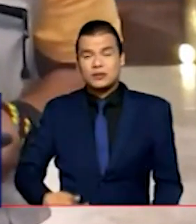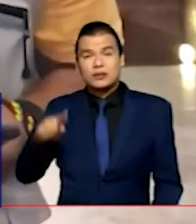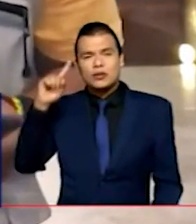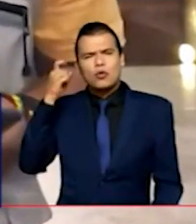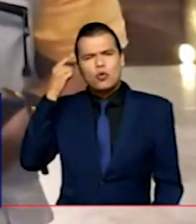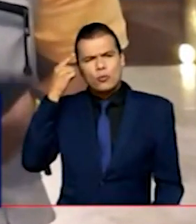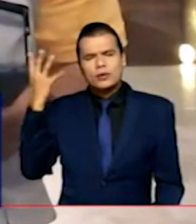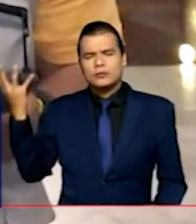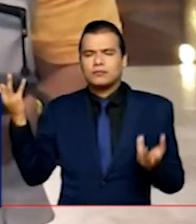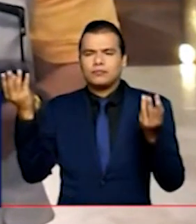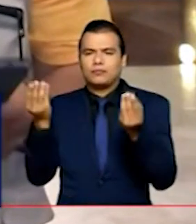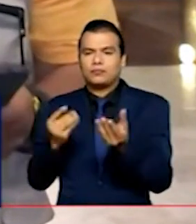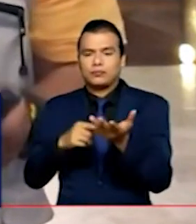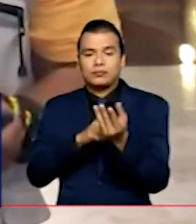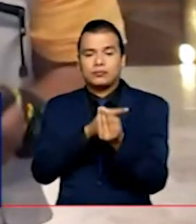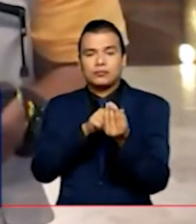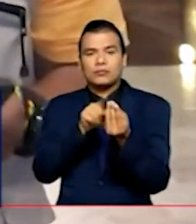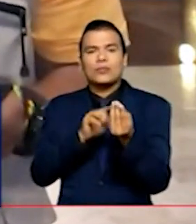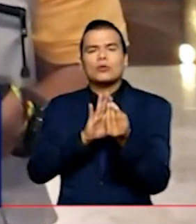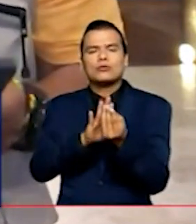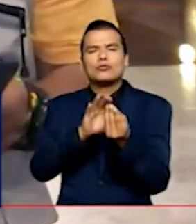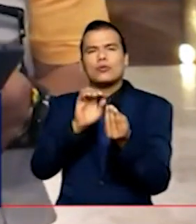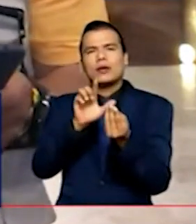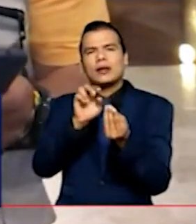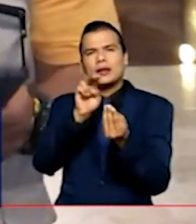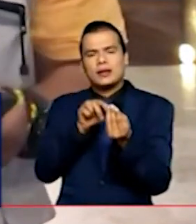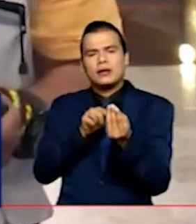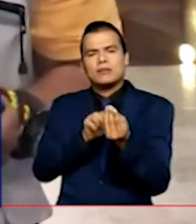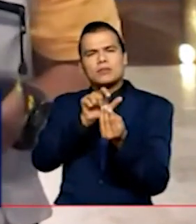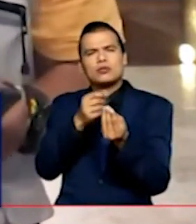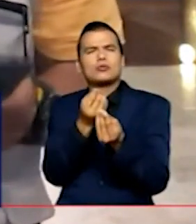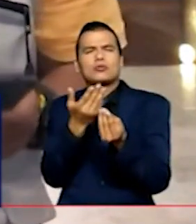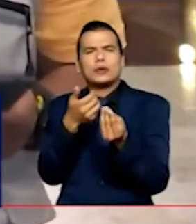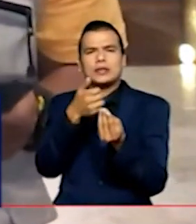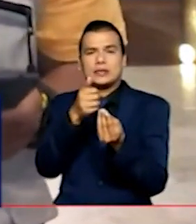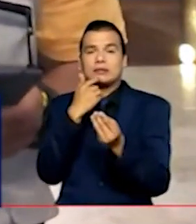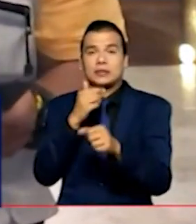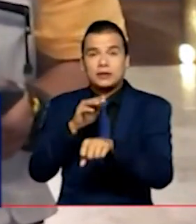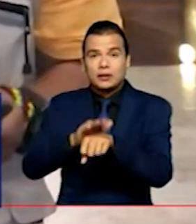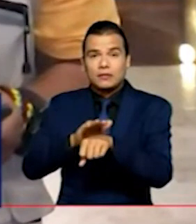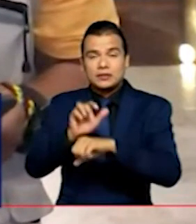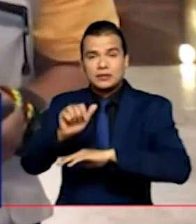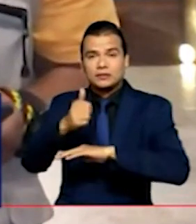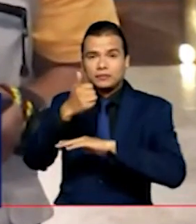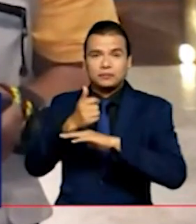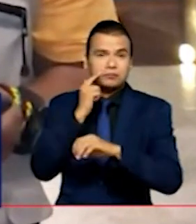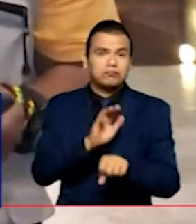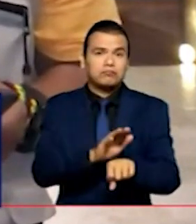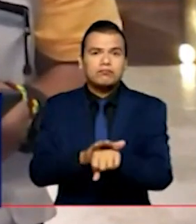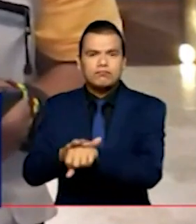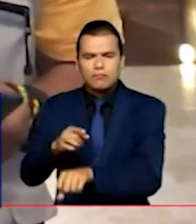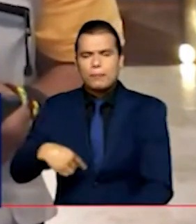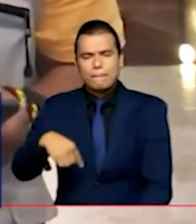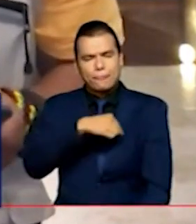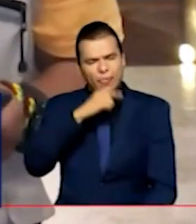delegación del ELN con 10 integrantes. El jefe de la delegación, Pablo Beltrán, dijo a su arribo al aeropuerto internacional que confía en los